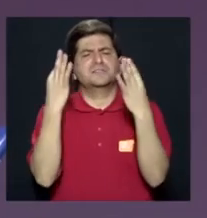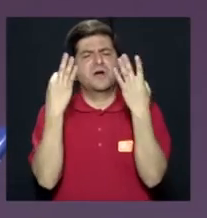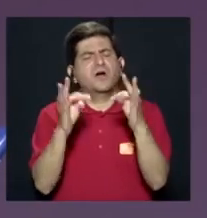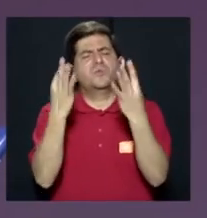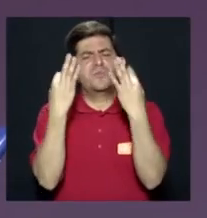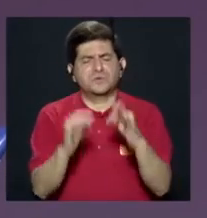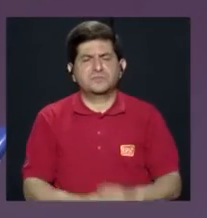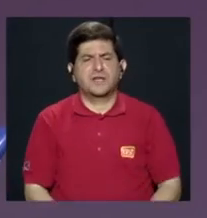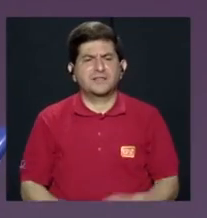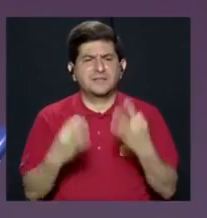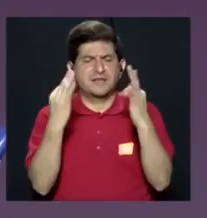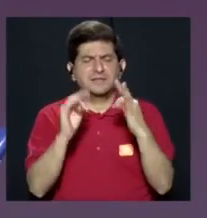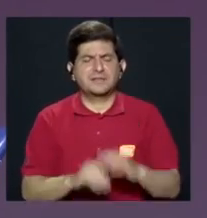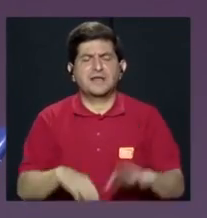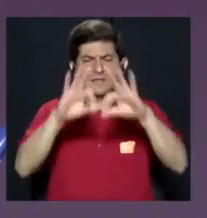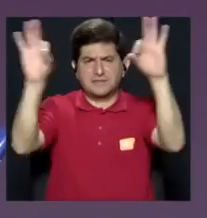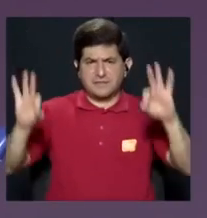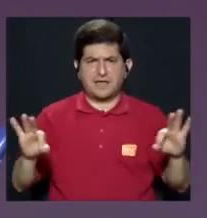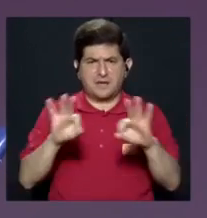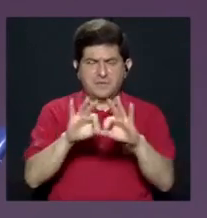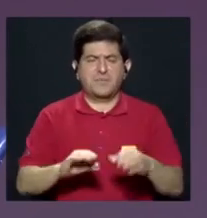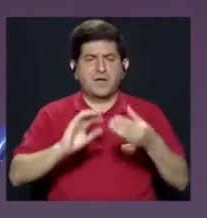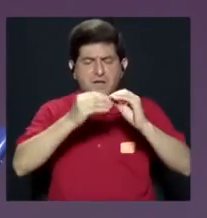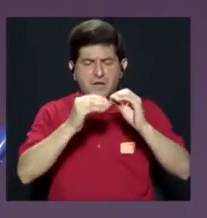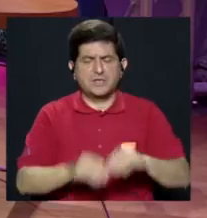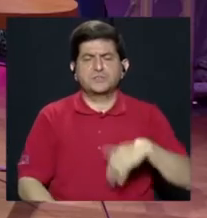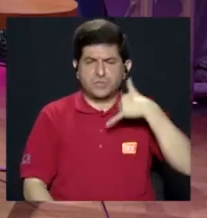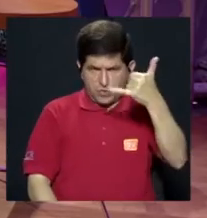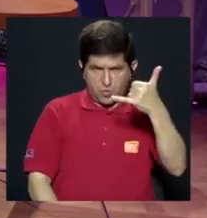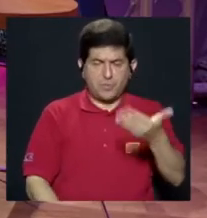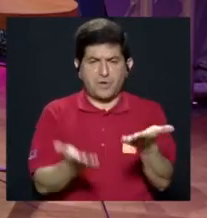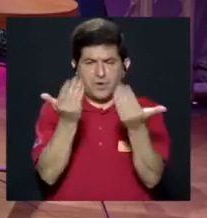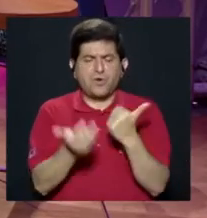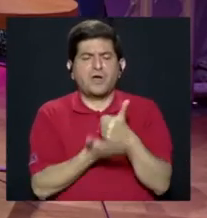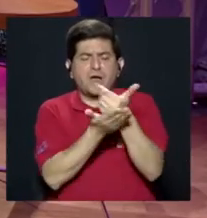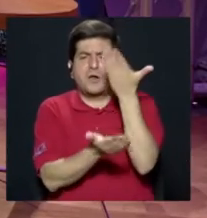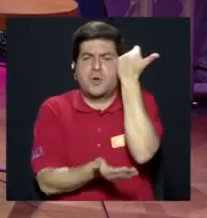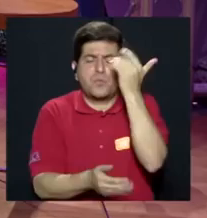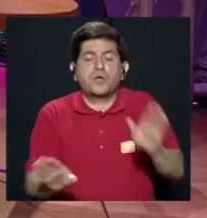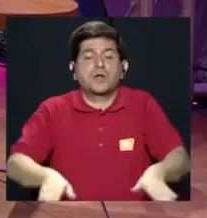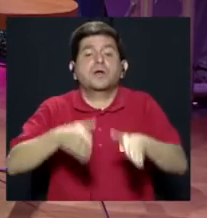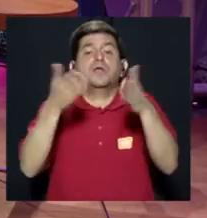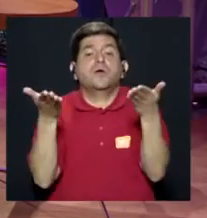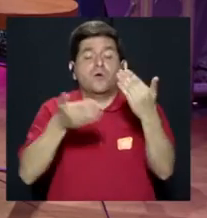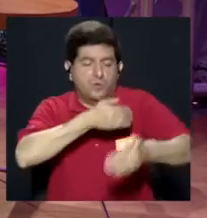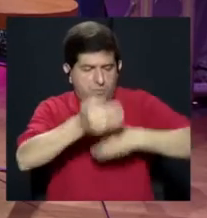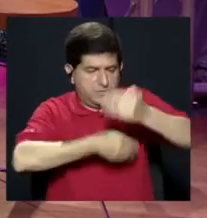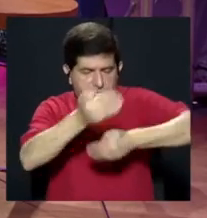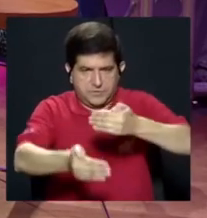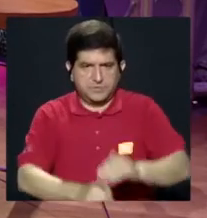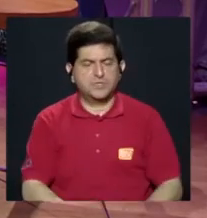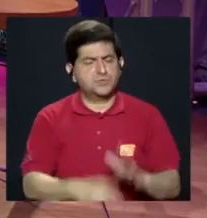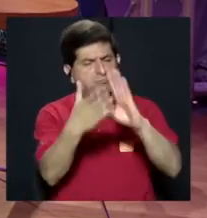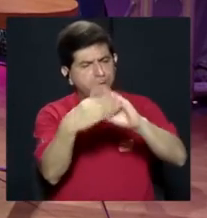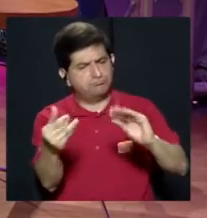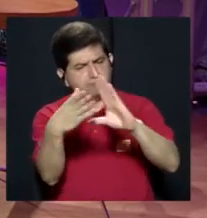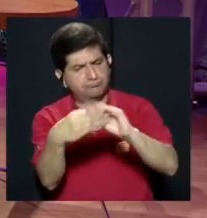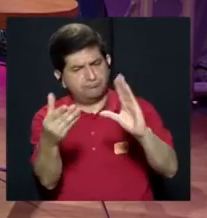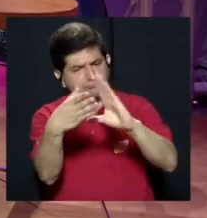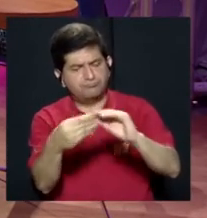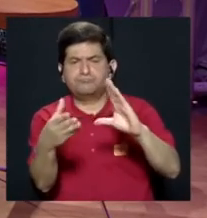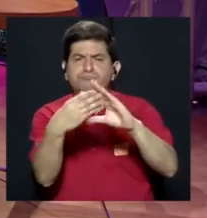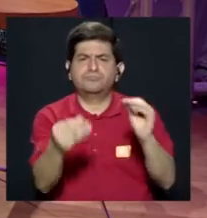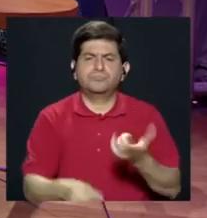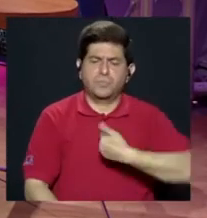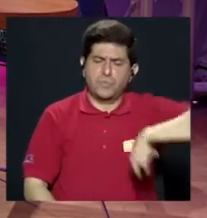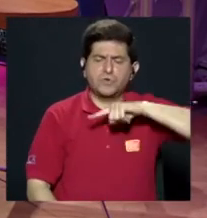muchísimo de hacer como imágenes y ponerle los números de teléfono, el por qué queremos ayudarlas, cómo las vamos a ayudar, y les comentamos un poquito de